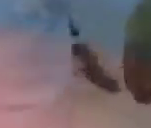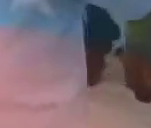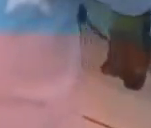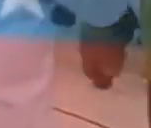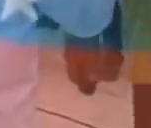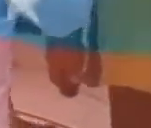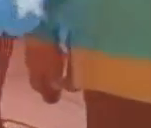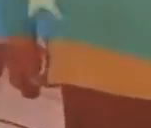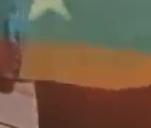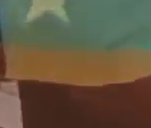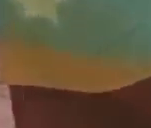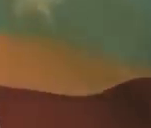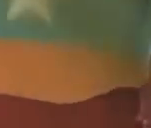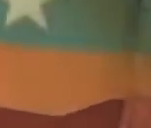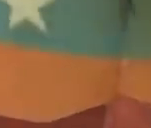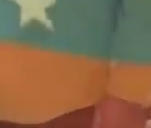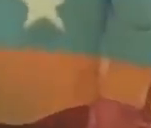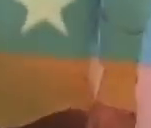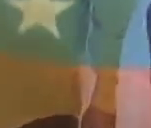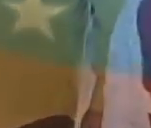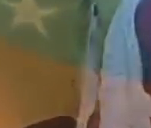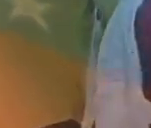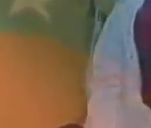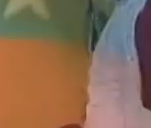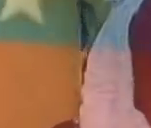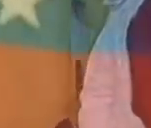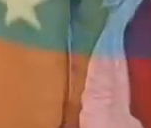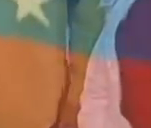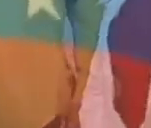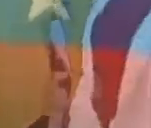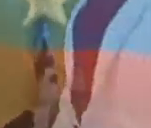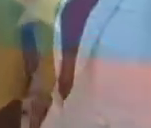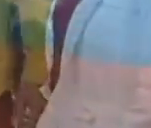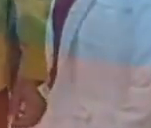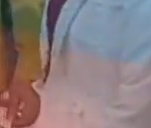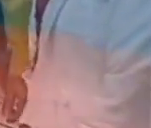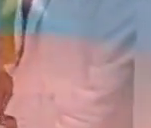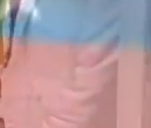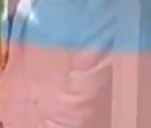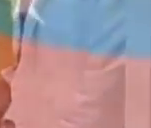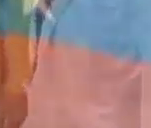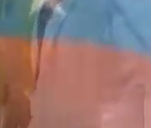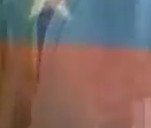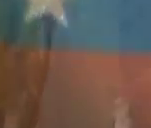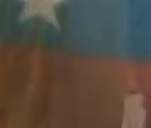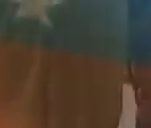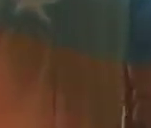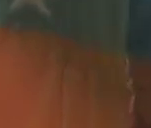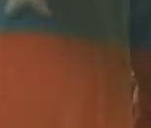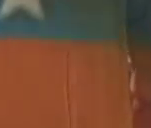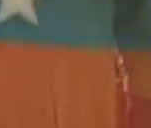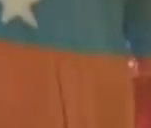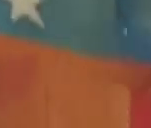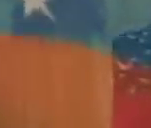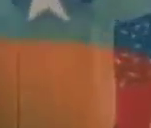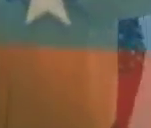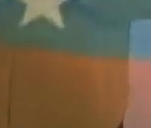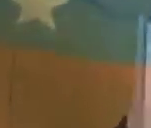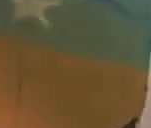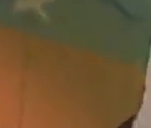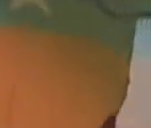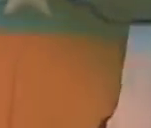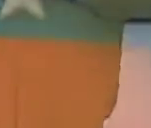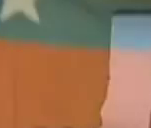el país. Vacunación gratuita, 11 millones de dosis gratuitas. La meta es atender